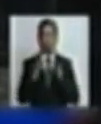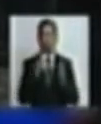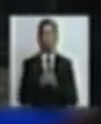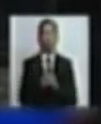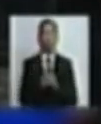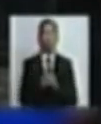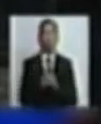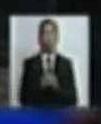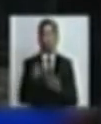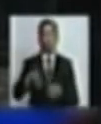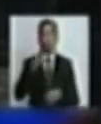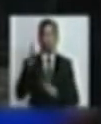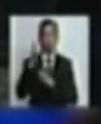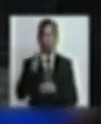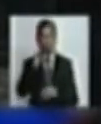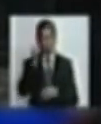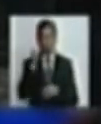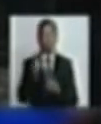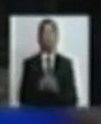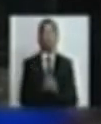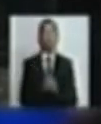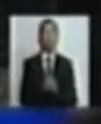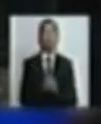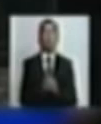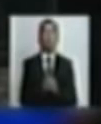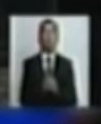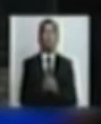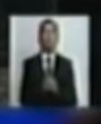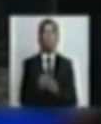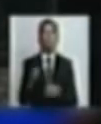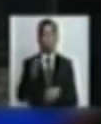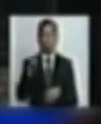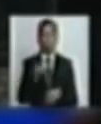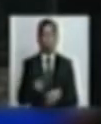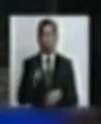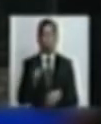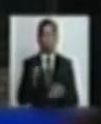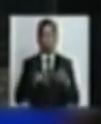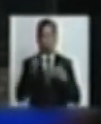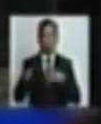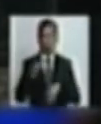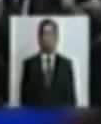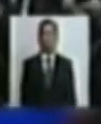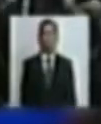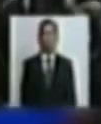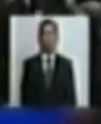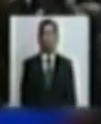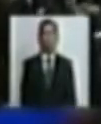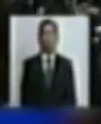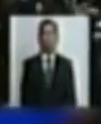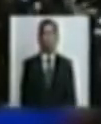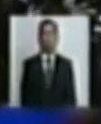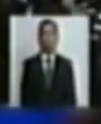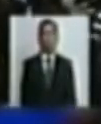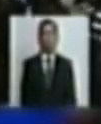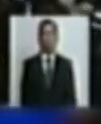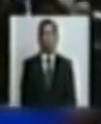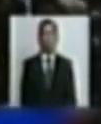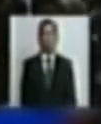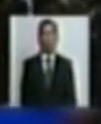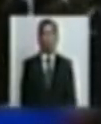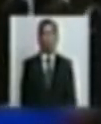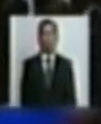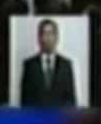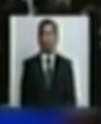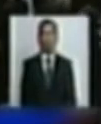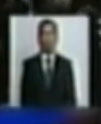el siglo XXI. Las coyunturas son importantes, pero la visión de la vida es mucho más importante.